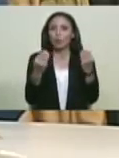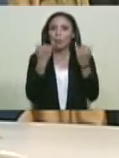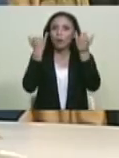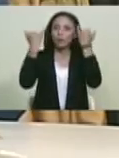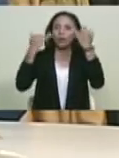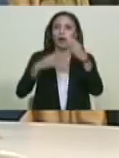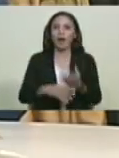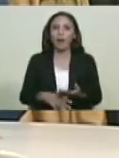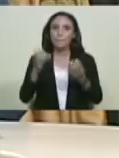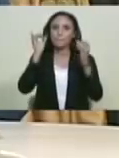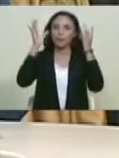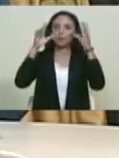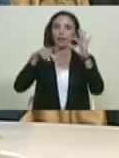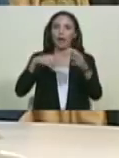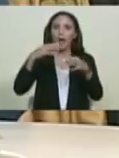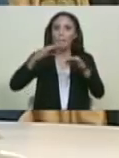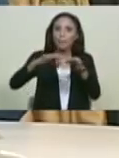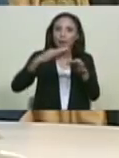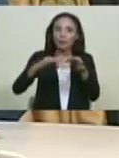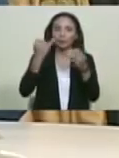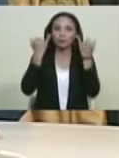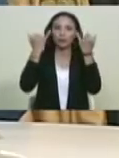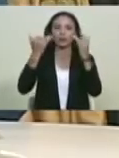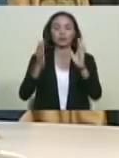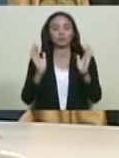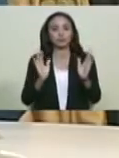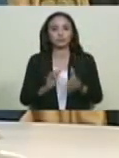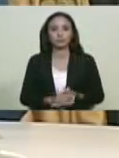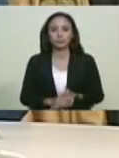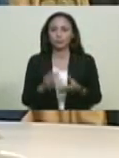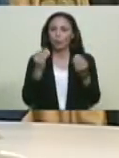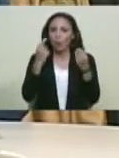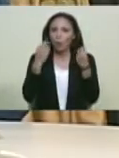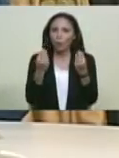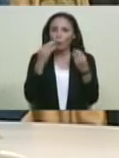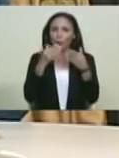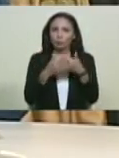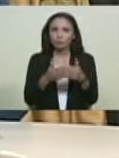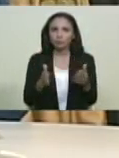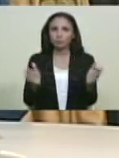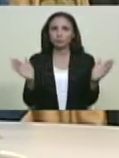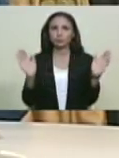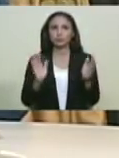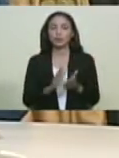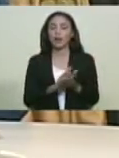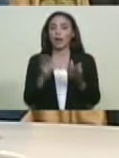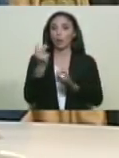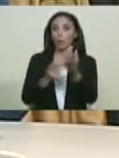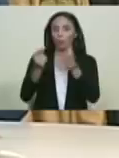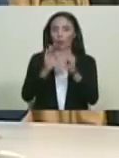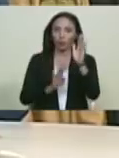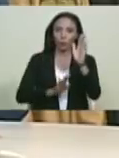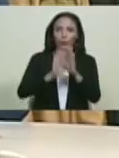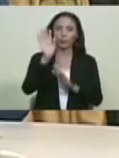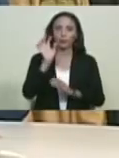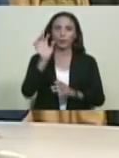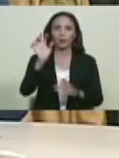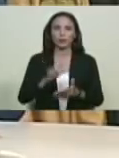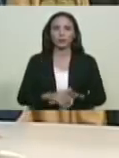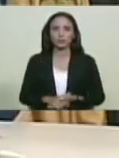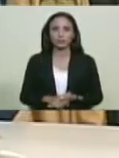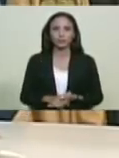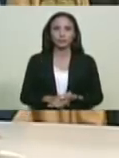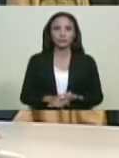ustedes verán ustedes verán cómo se abren los campos nuevos de la economía venezolana con el